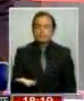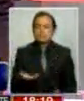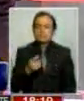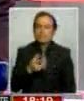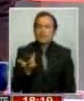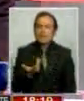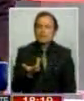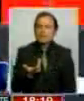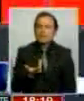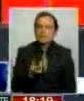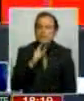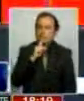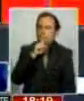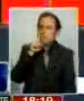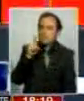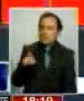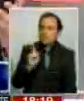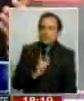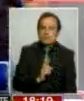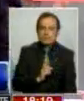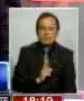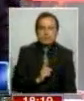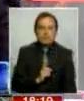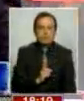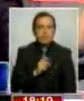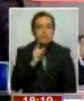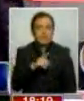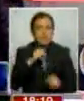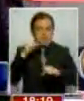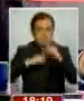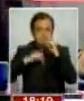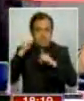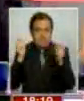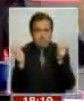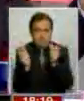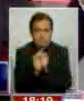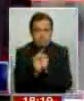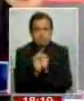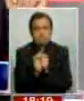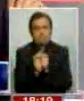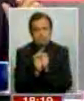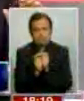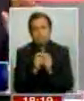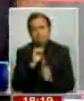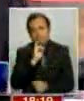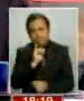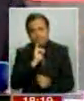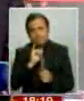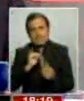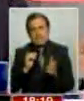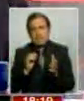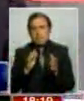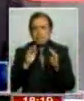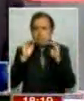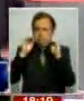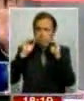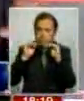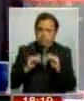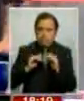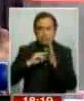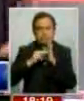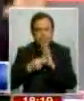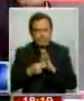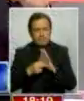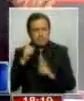que ver que podrían, digamos, las pequeñas empresas, digamos, verse perjudicadas, como al principio lo dijeron. Mira, al principio de esta reforma